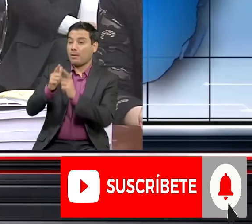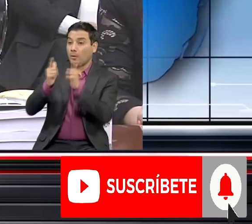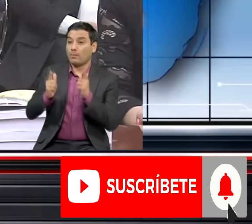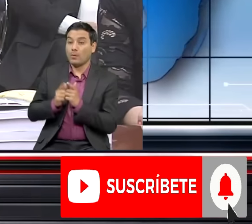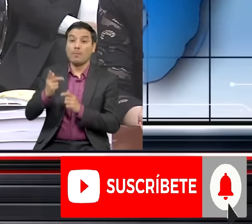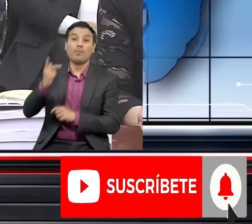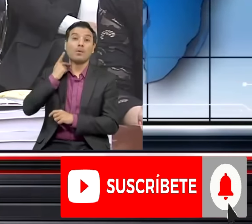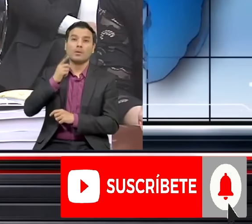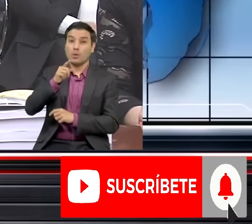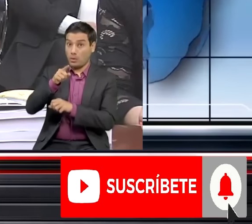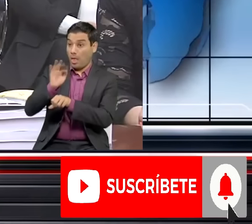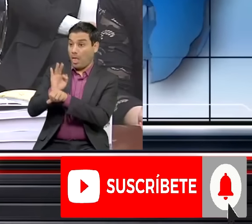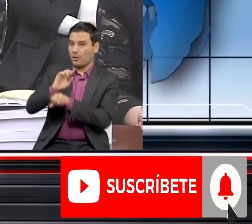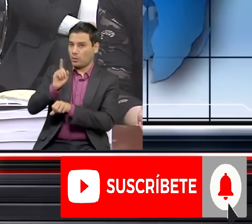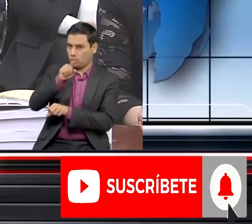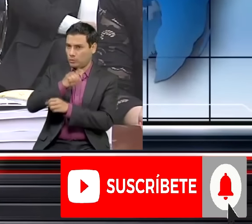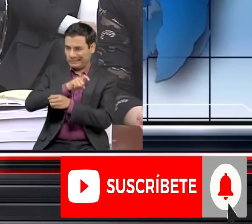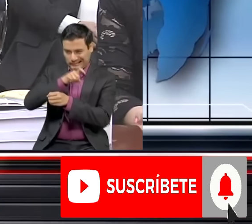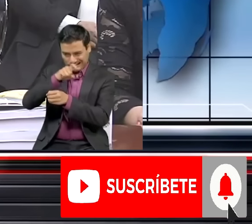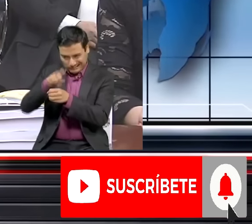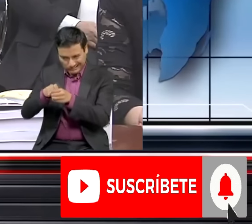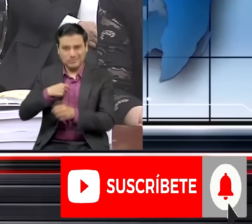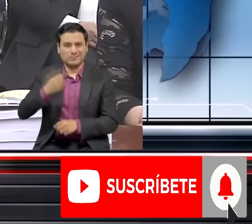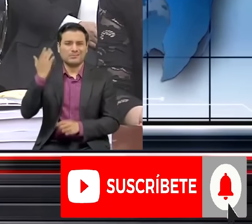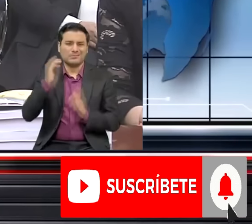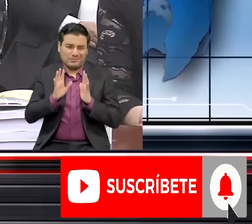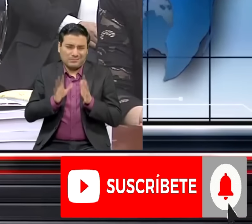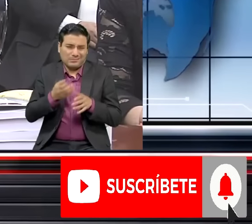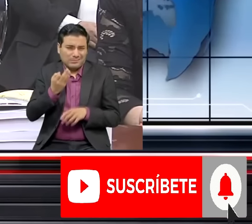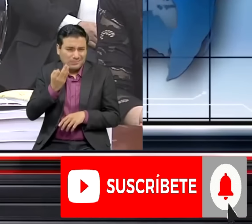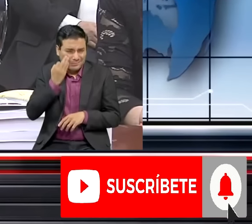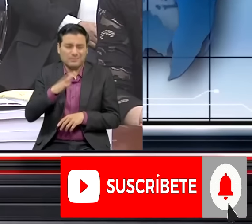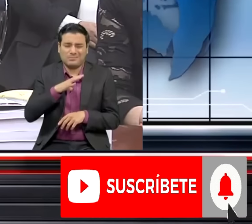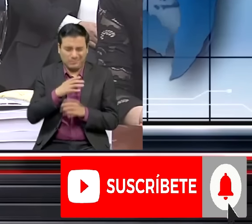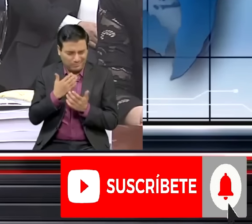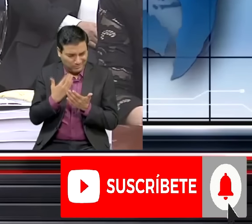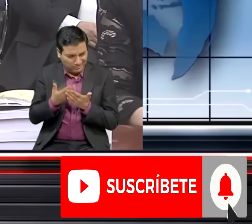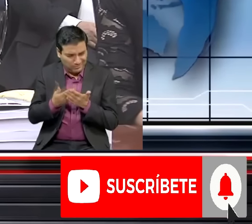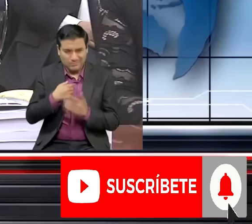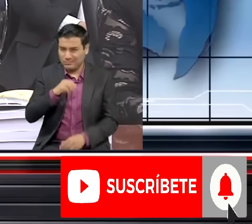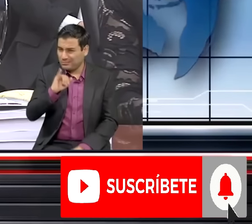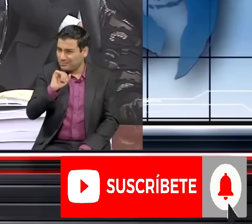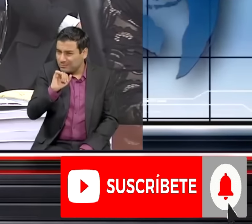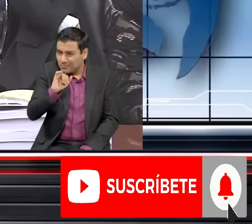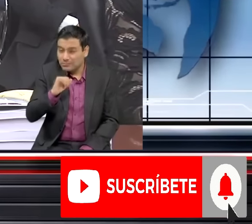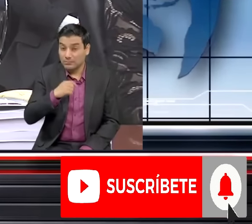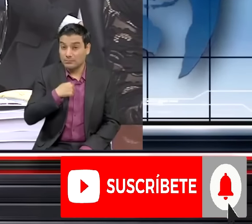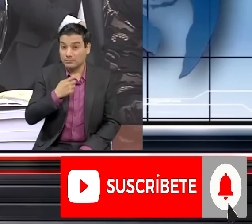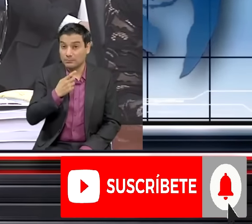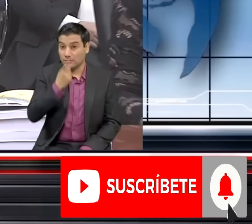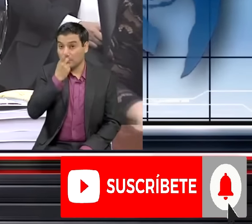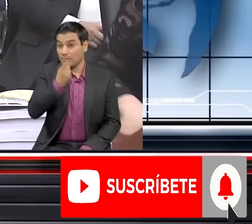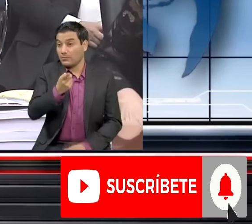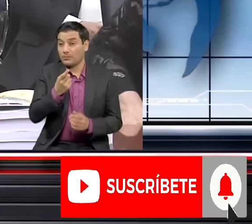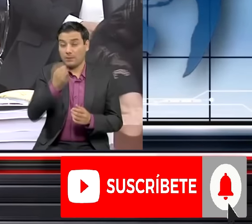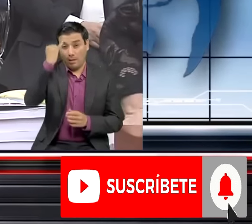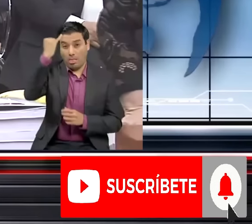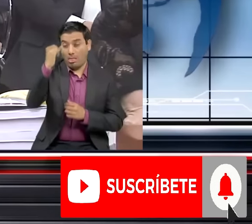de quedar acreditado. Yo estoy hablando de hechos, no estoy hablando de ninguna descalificación. O sea, la verdad les parece